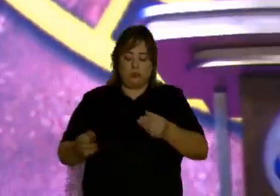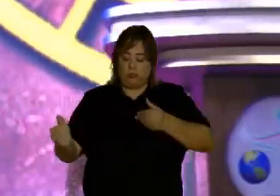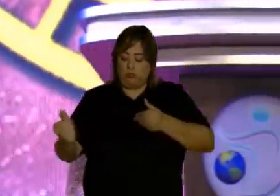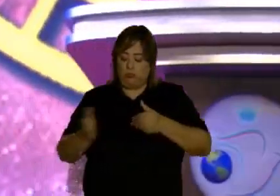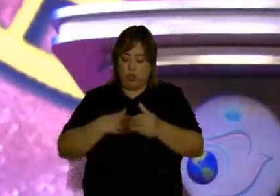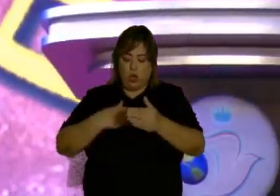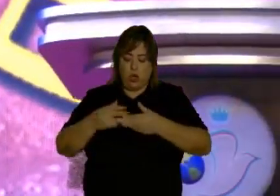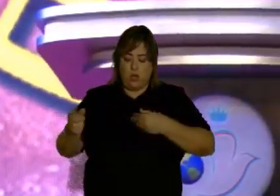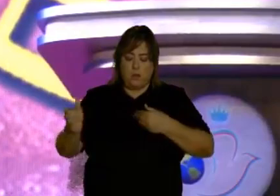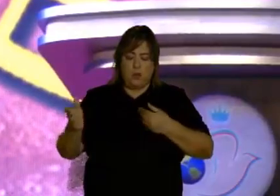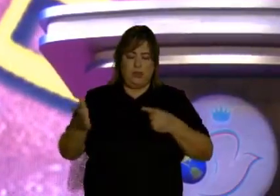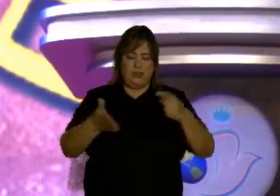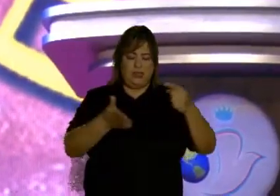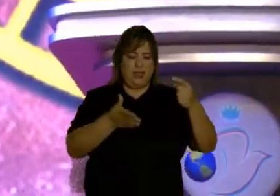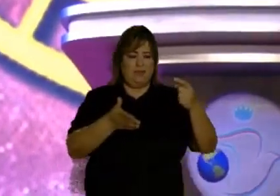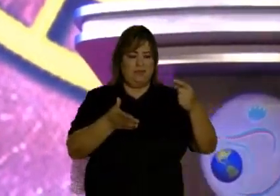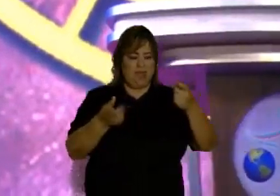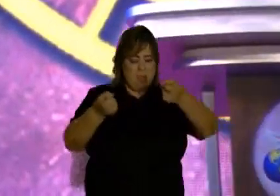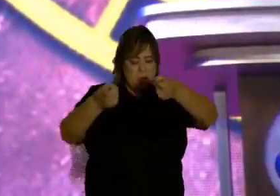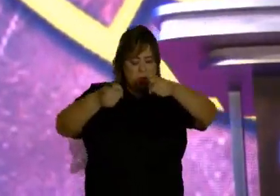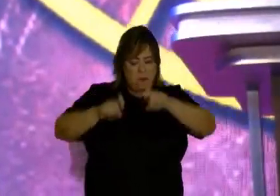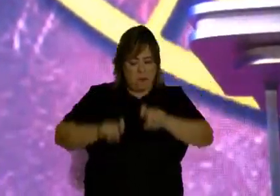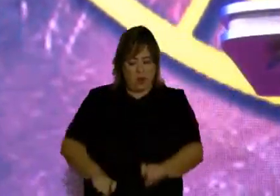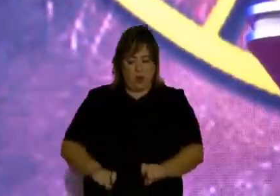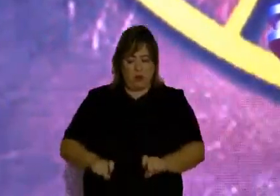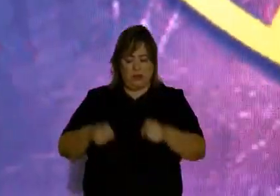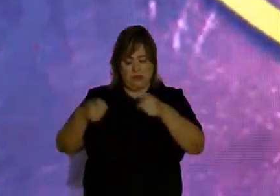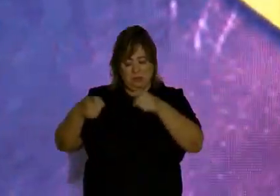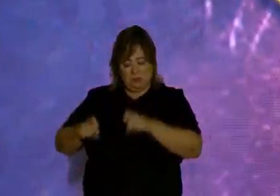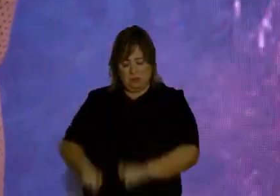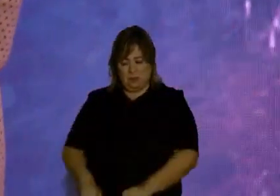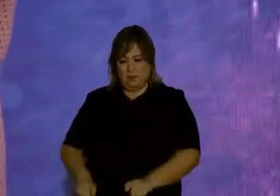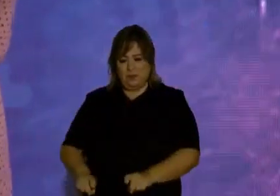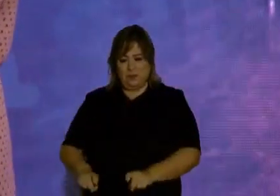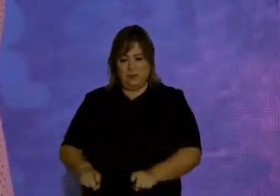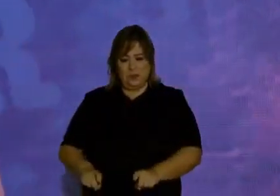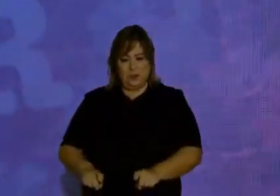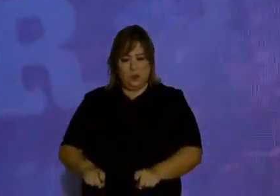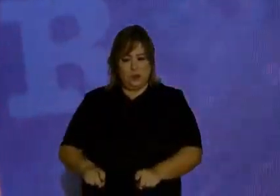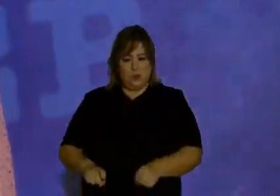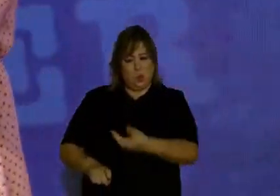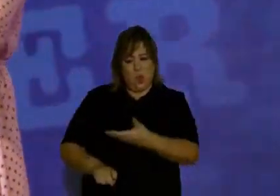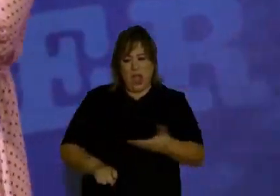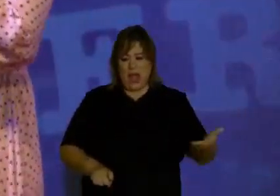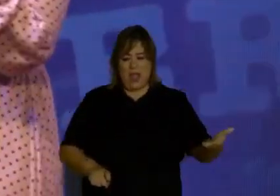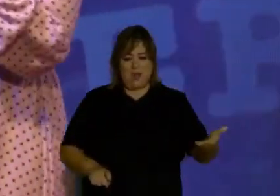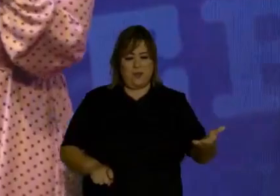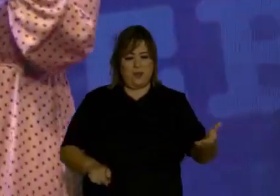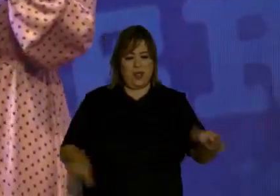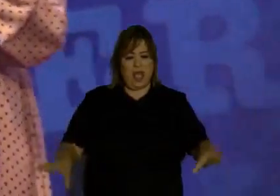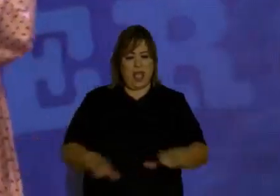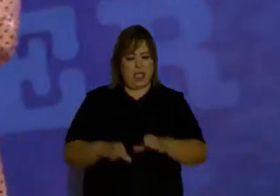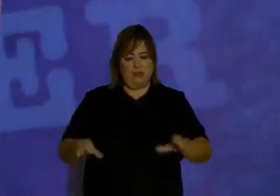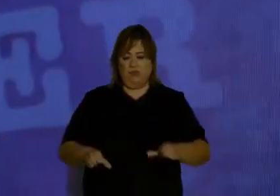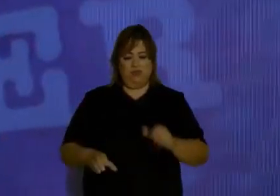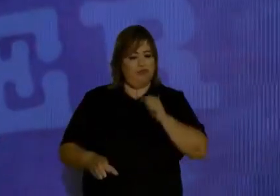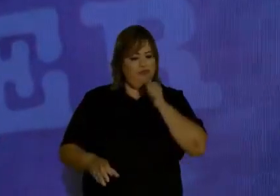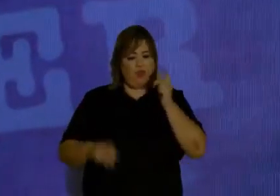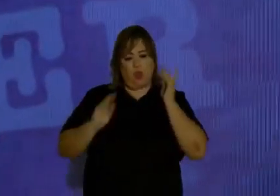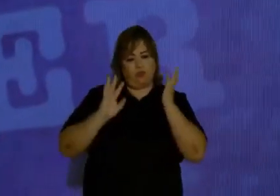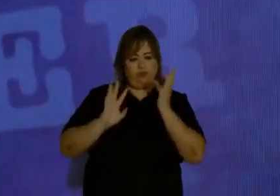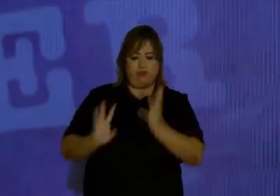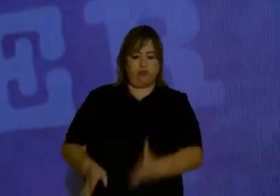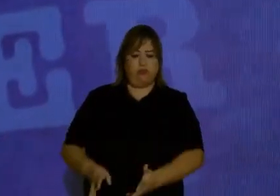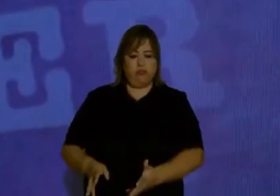crisis, no importa el ataque, no importa dónde te metan, no importa lo que quieran hacer contigo. No dejemos que la duda